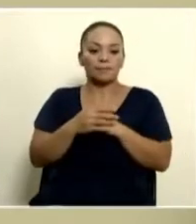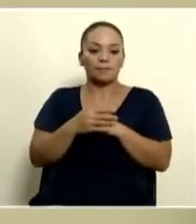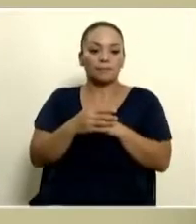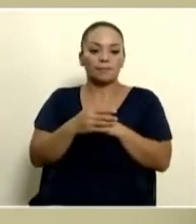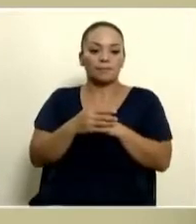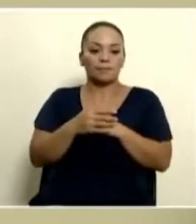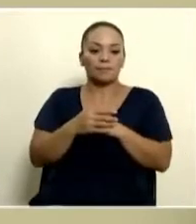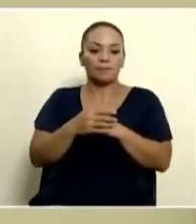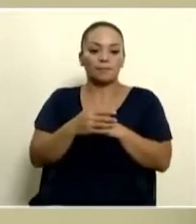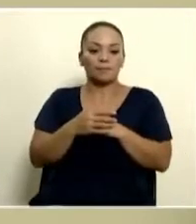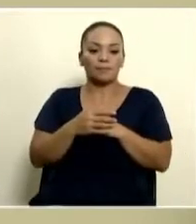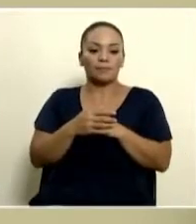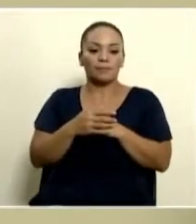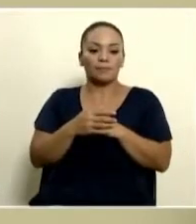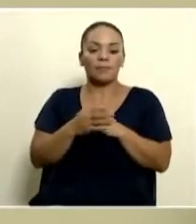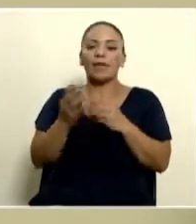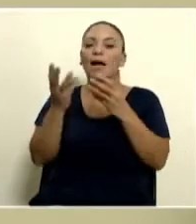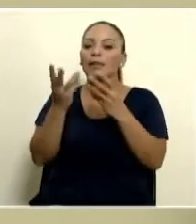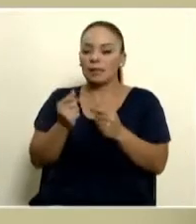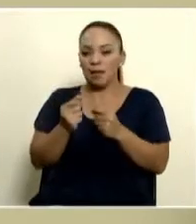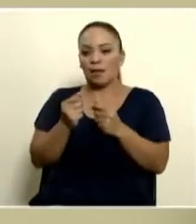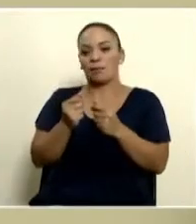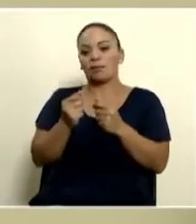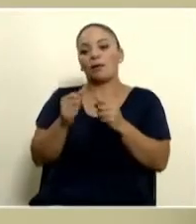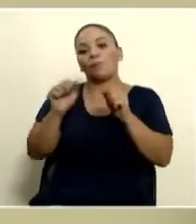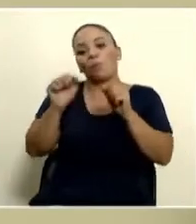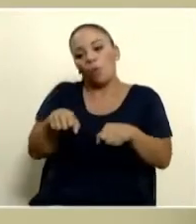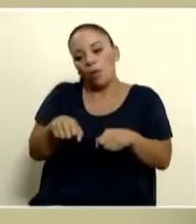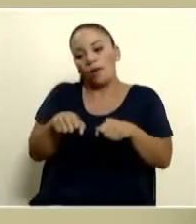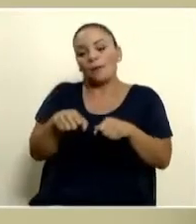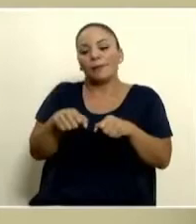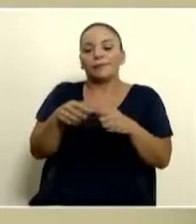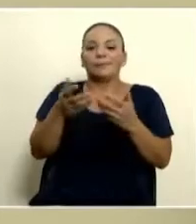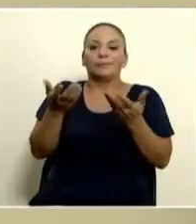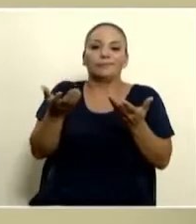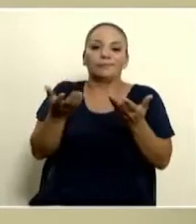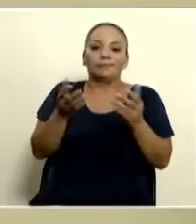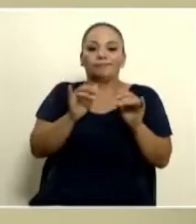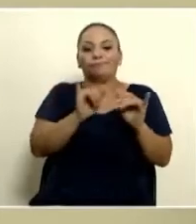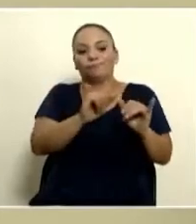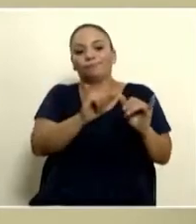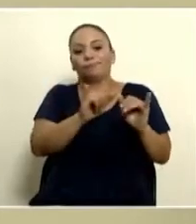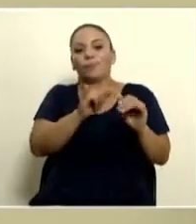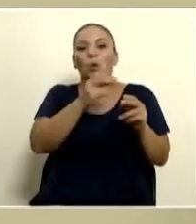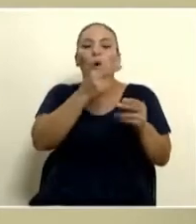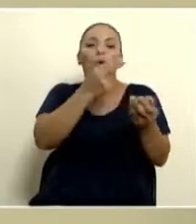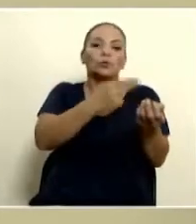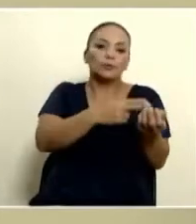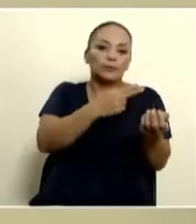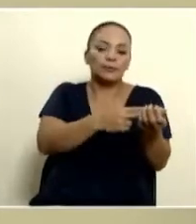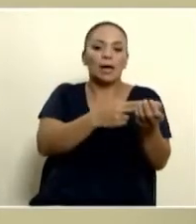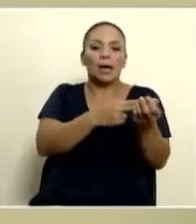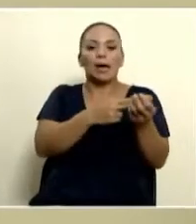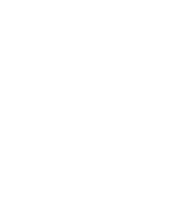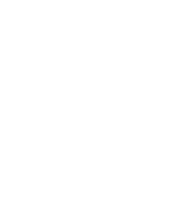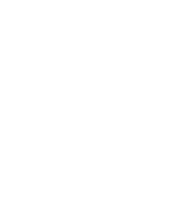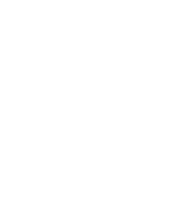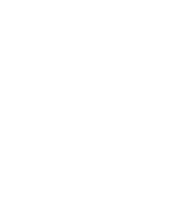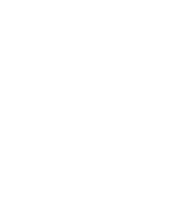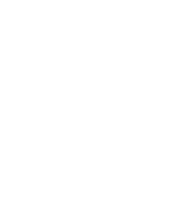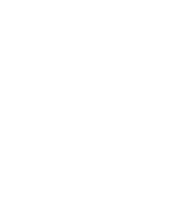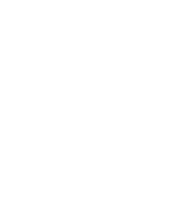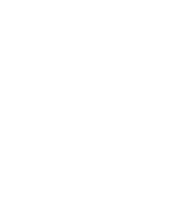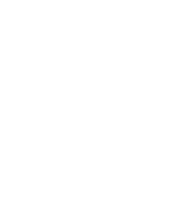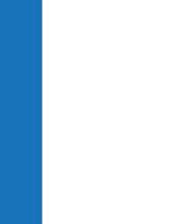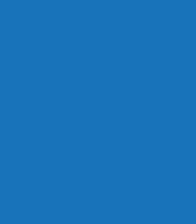la cantidad de posibilidades de caer en un hospital o en una unidad de cuidados intensivos, que es peor, ¿verdad?